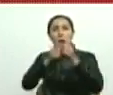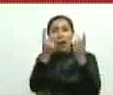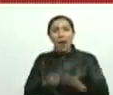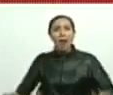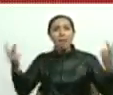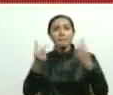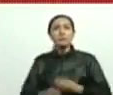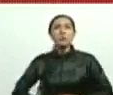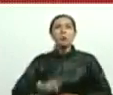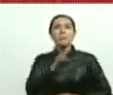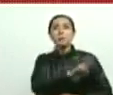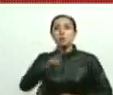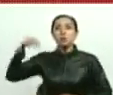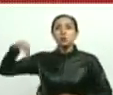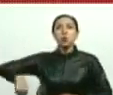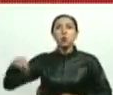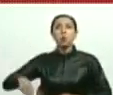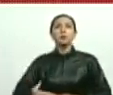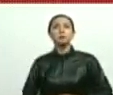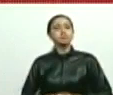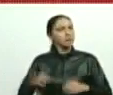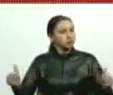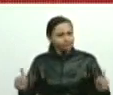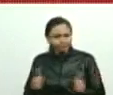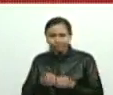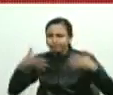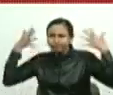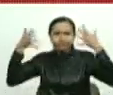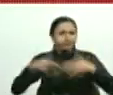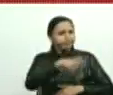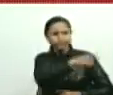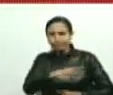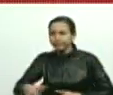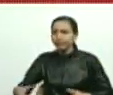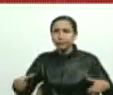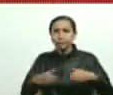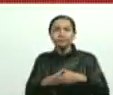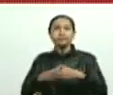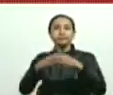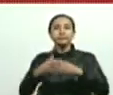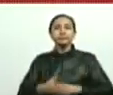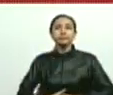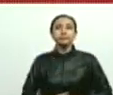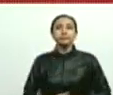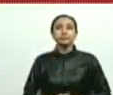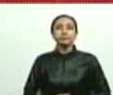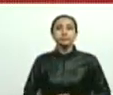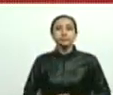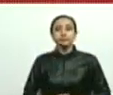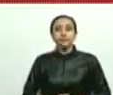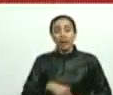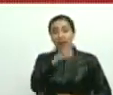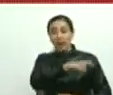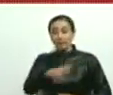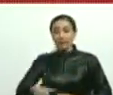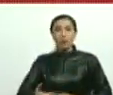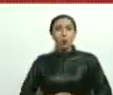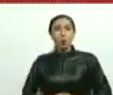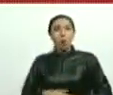21 de noviembre. Van acompañados de los que se están midiendo con ellos ahora. Y los que no tengan la